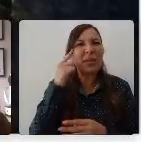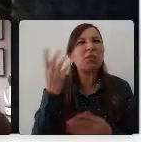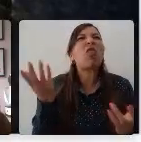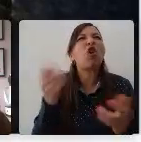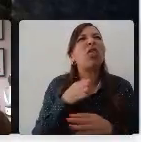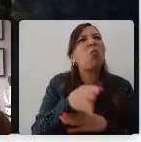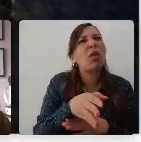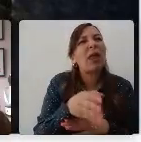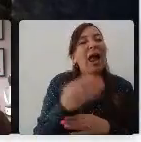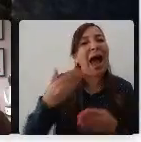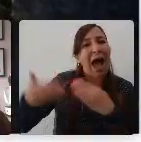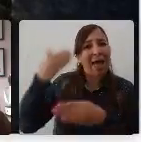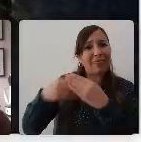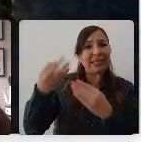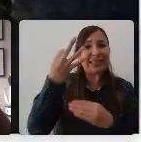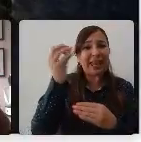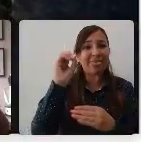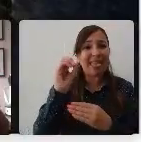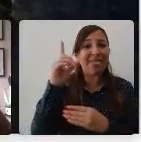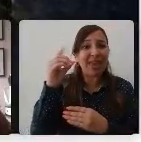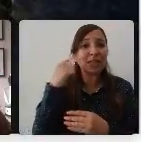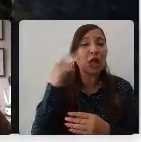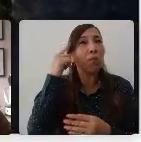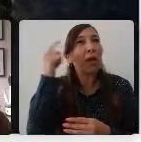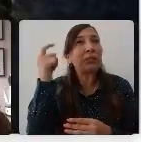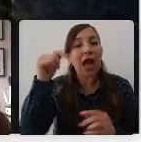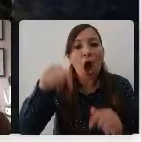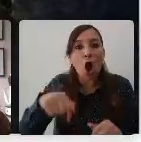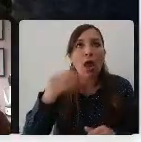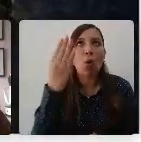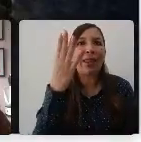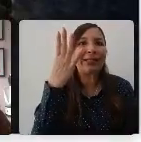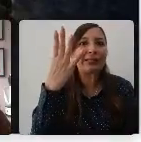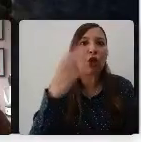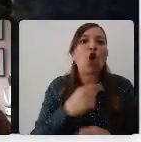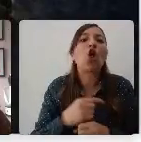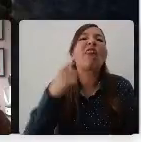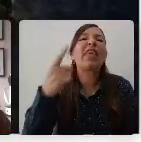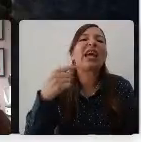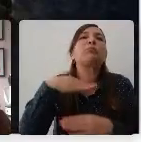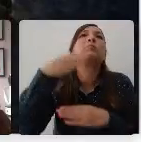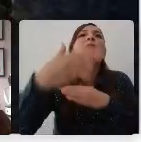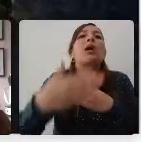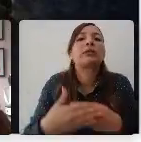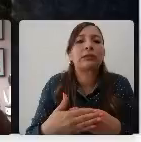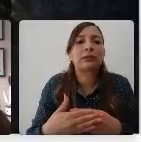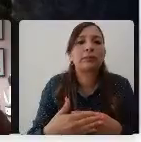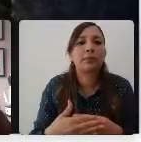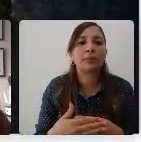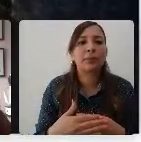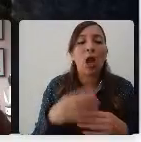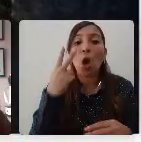30 días en planificar ahora normalmente se está demorando 45 días bueno contacta con turoperadores